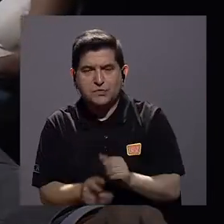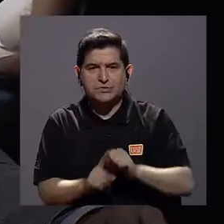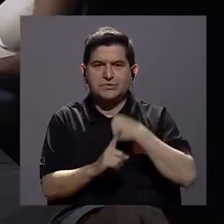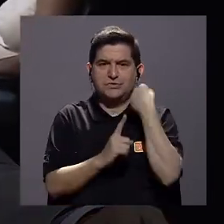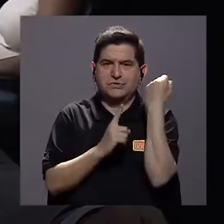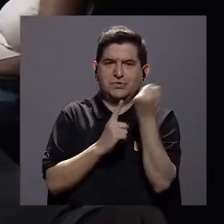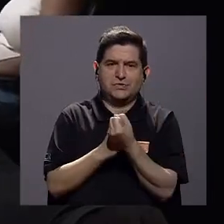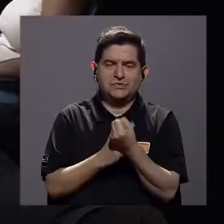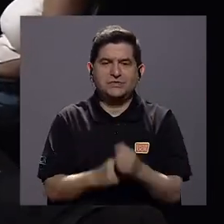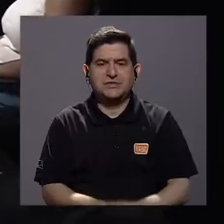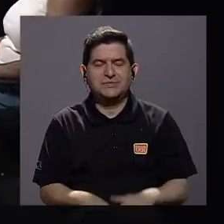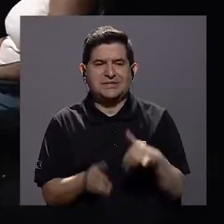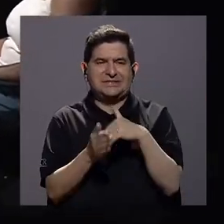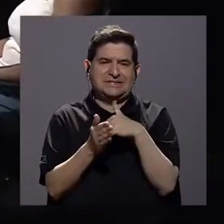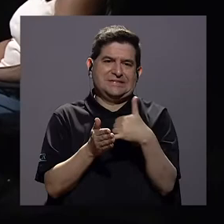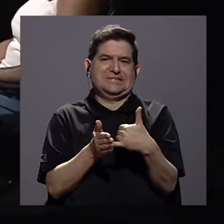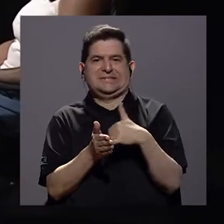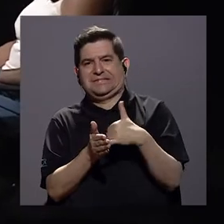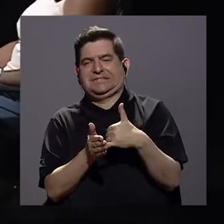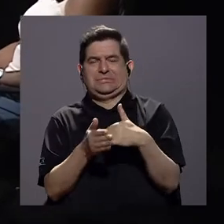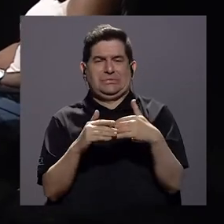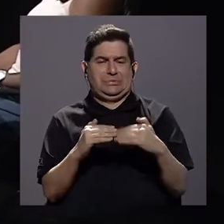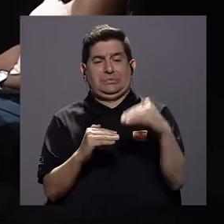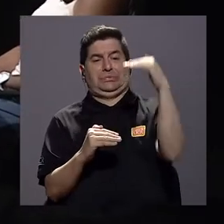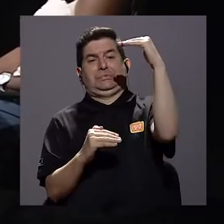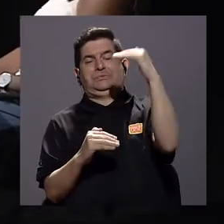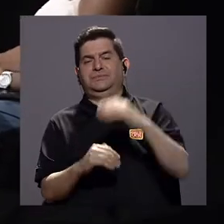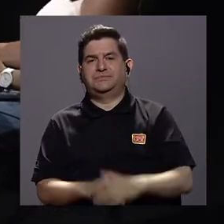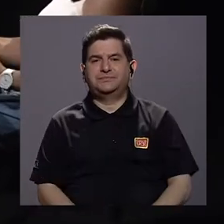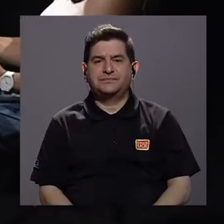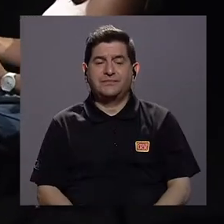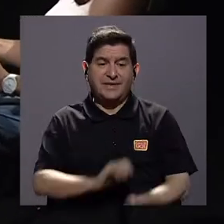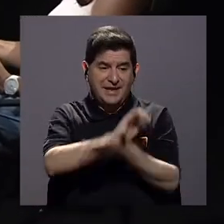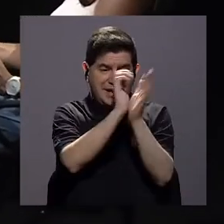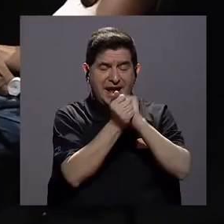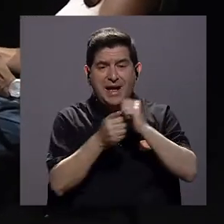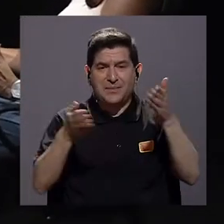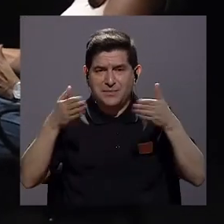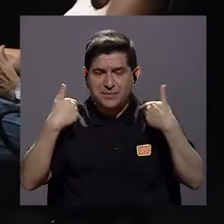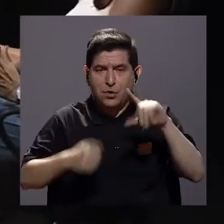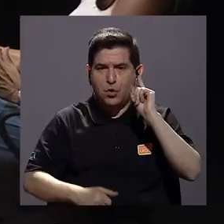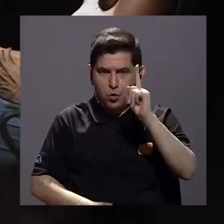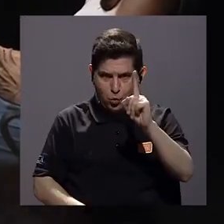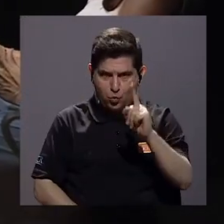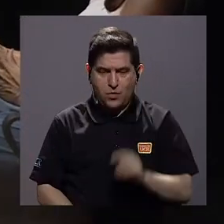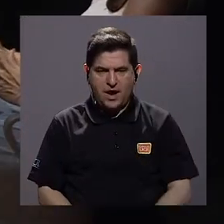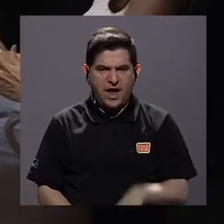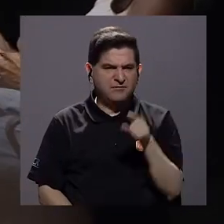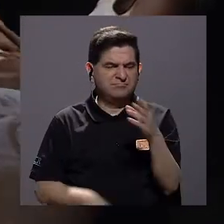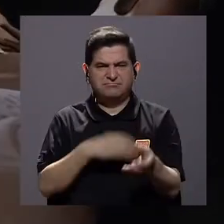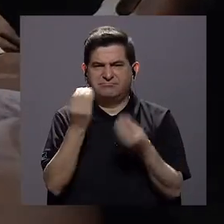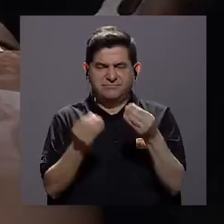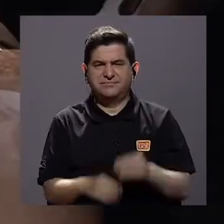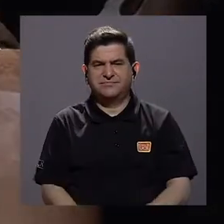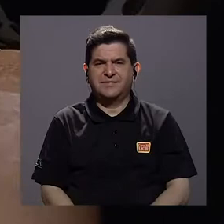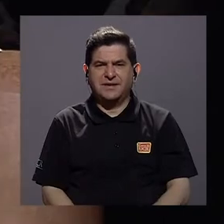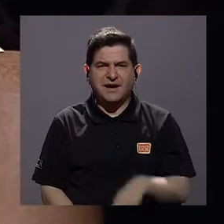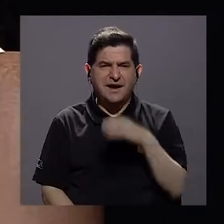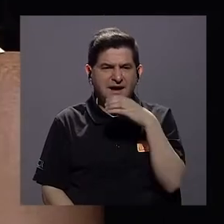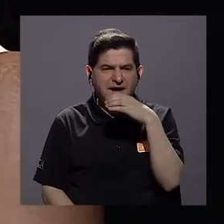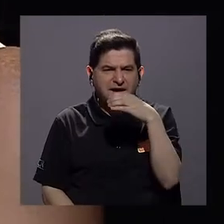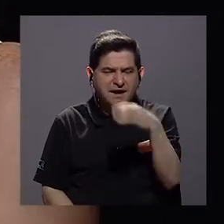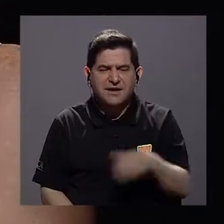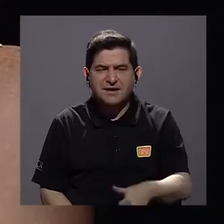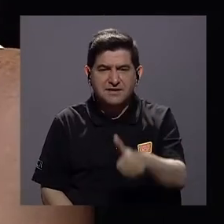en condiciones, digamos, de vulnerabilidad, de alta vulnerabilidad. El cambio climático es una, eso lo que va a hacer es que va a calentar muchas de